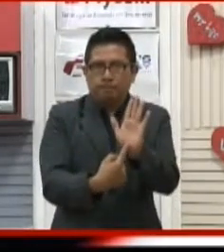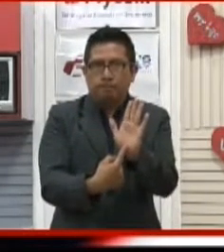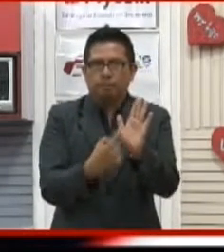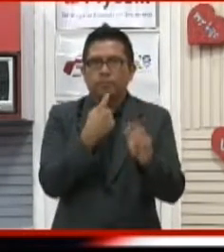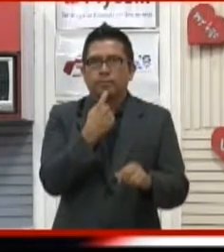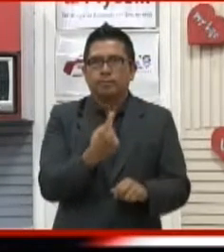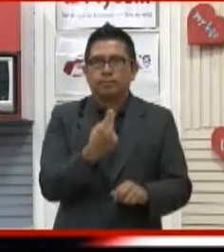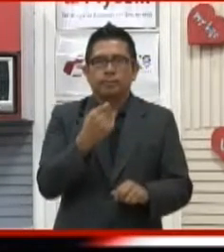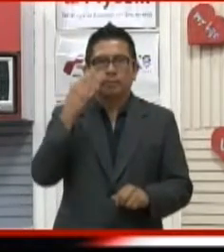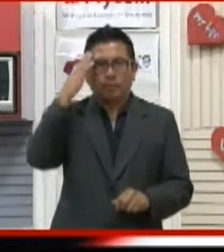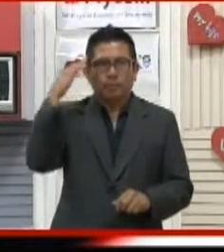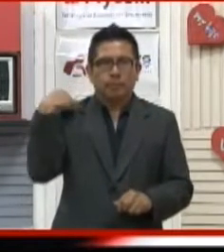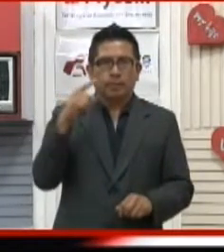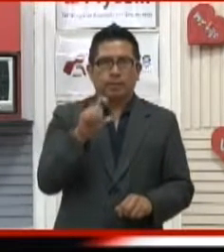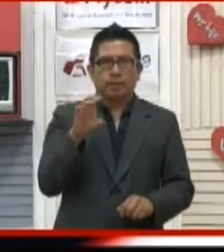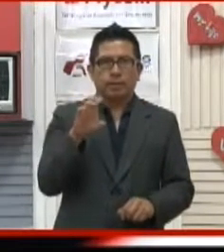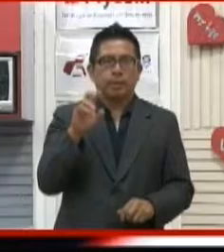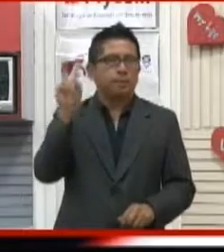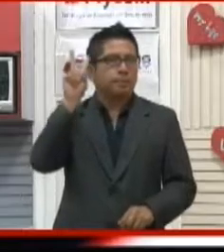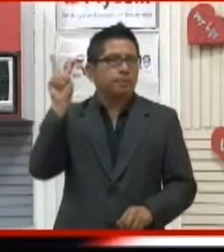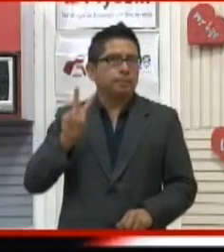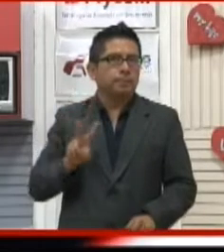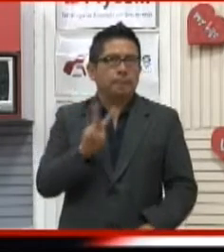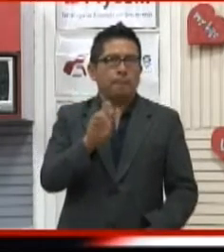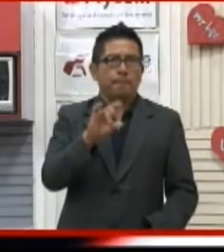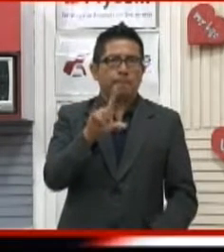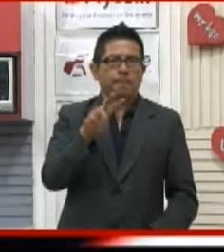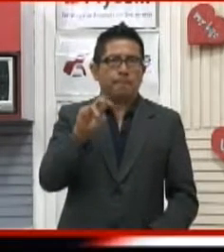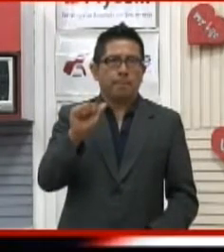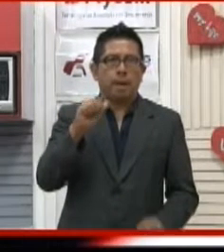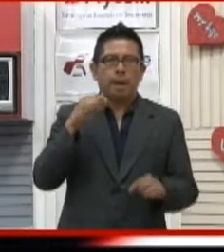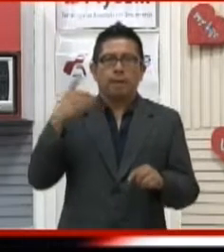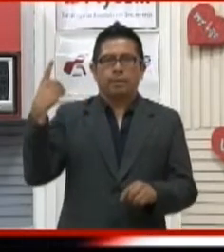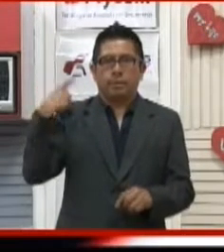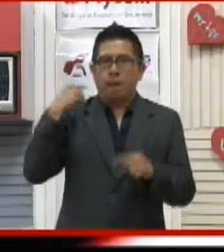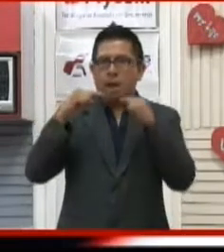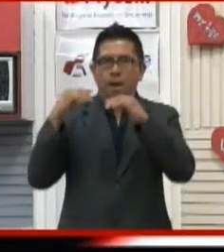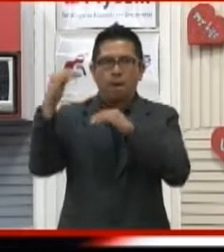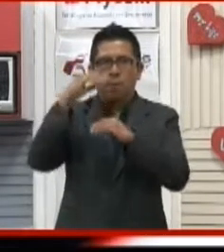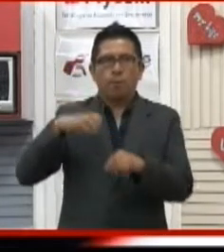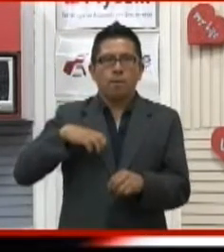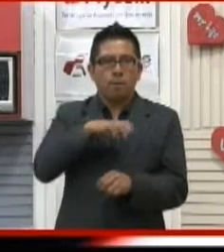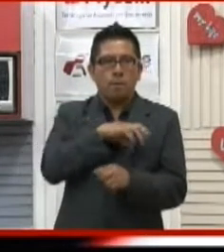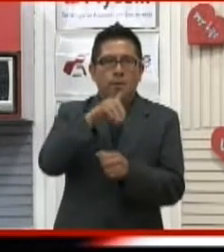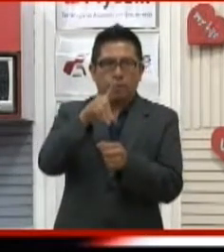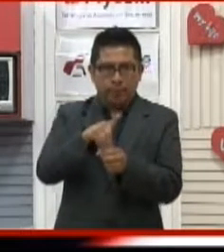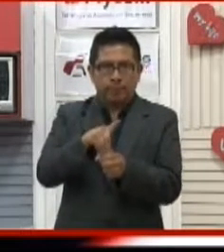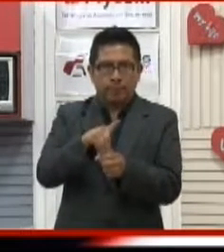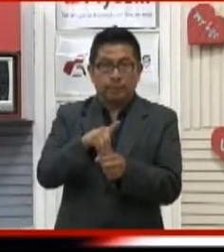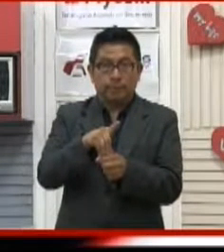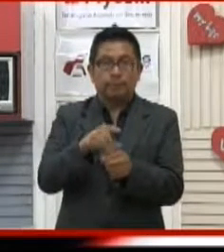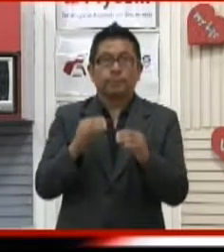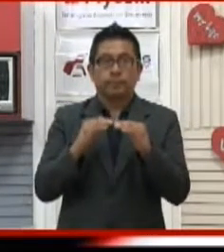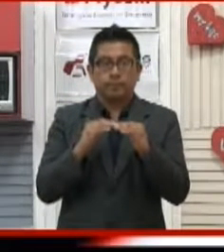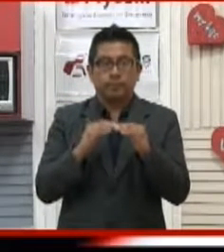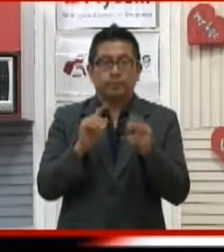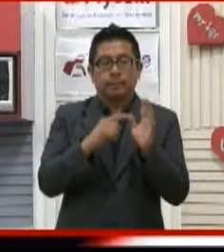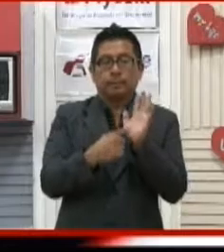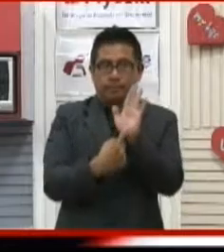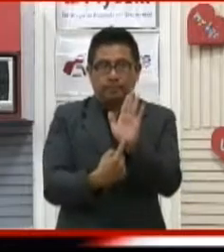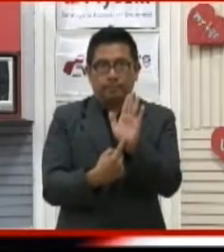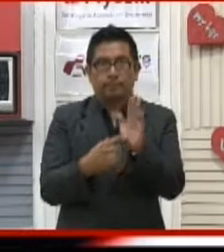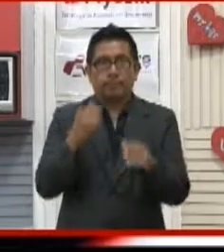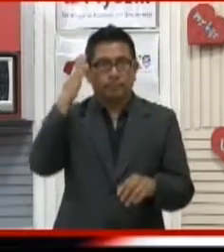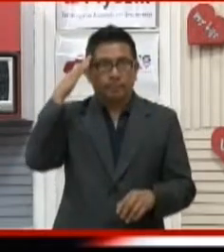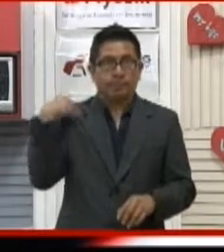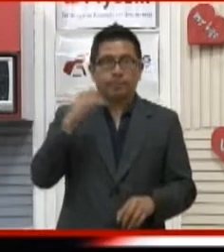a la licenciada Vilma Saldaña de Chiquillo, quien es directora ejecutiva del CONA, del CONA IPD, y también quiero presentarles